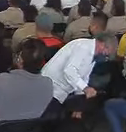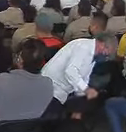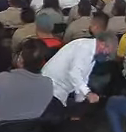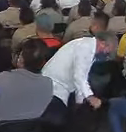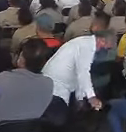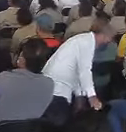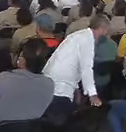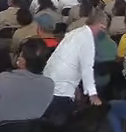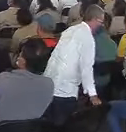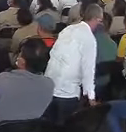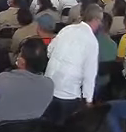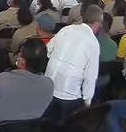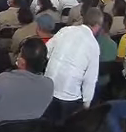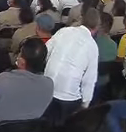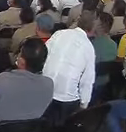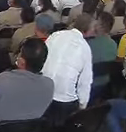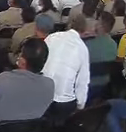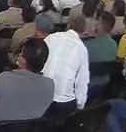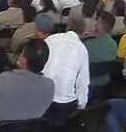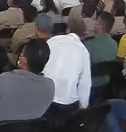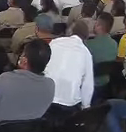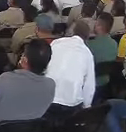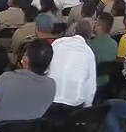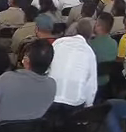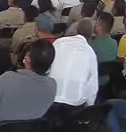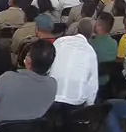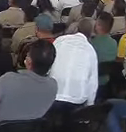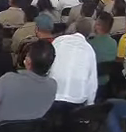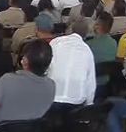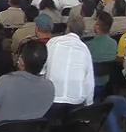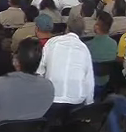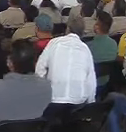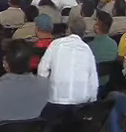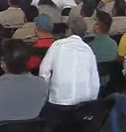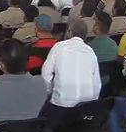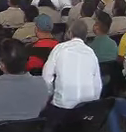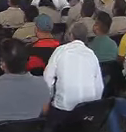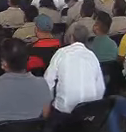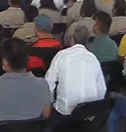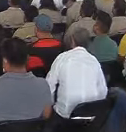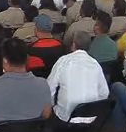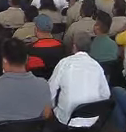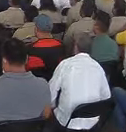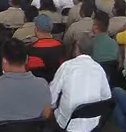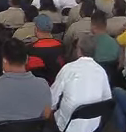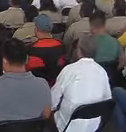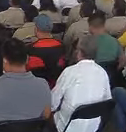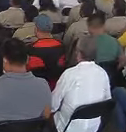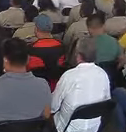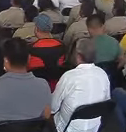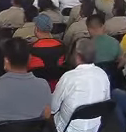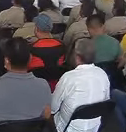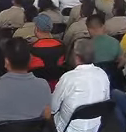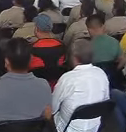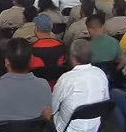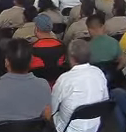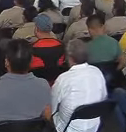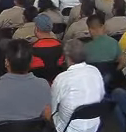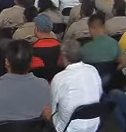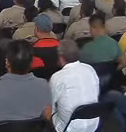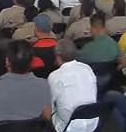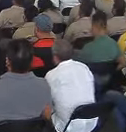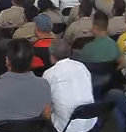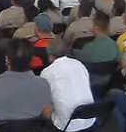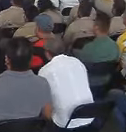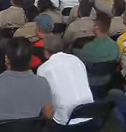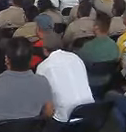Procedemos con el mensaje de bienvenida a cargo del Gobernador Constitucional del Estado de Veracruz, ingeniero Cuitláhuac García